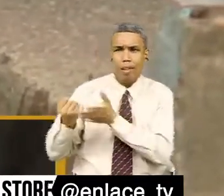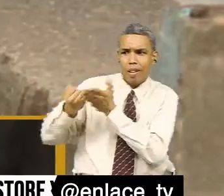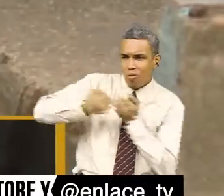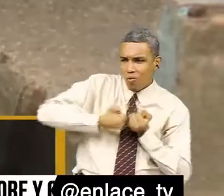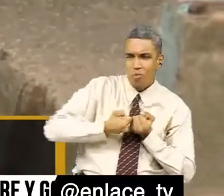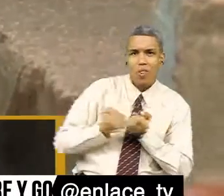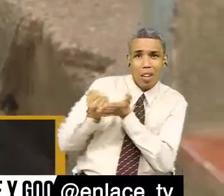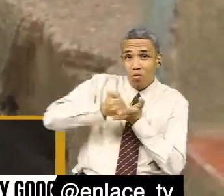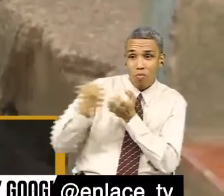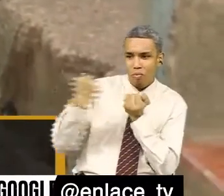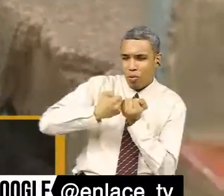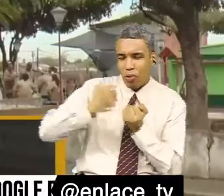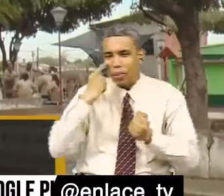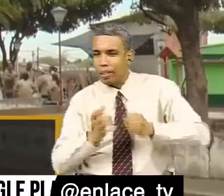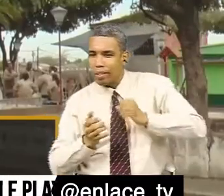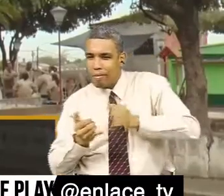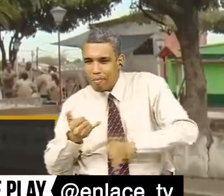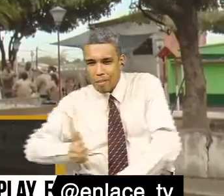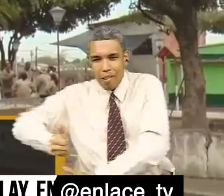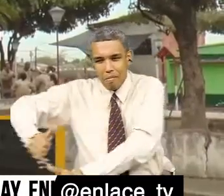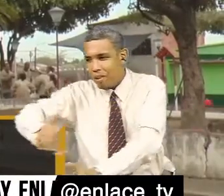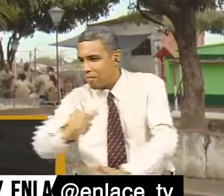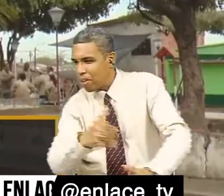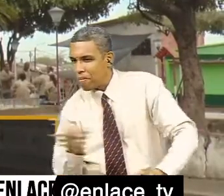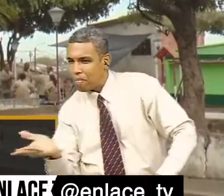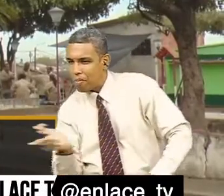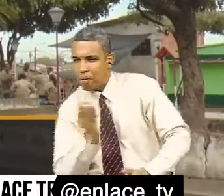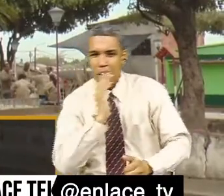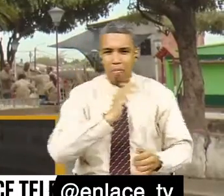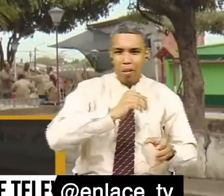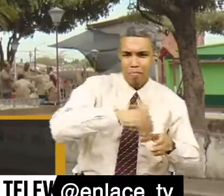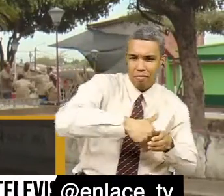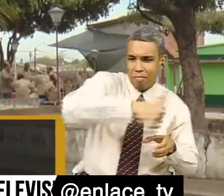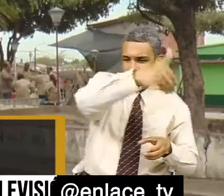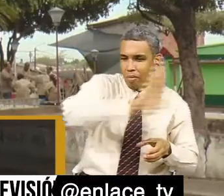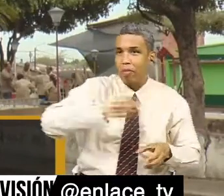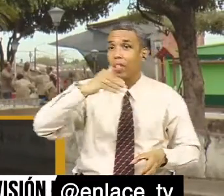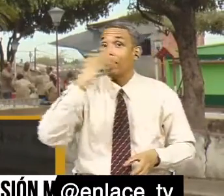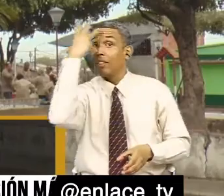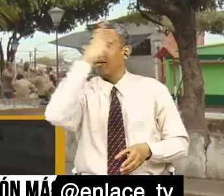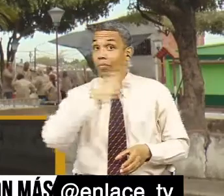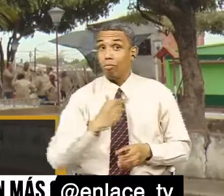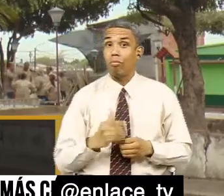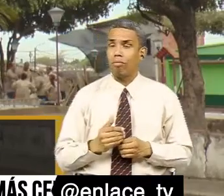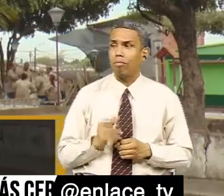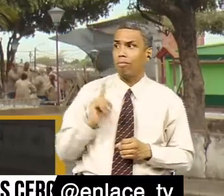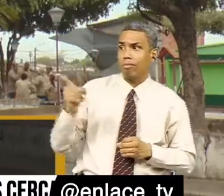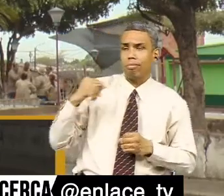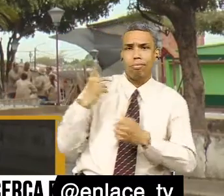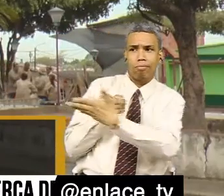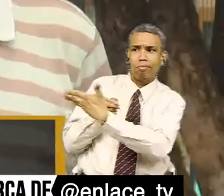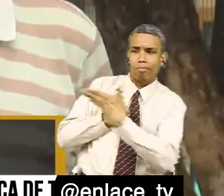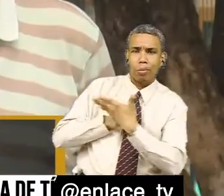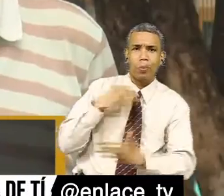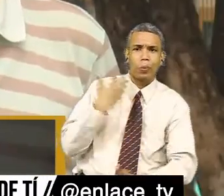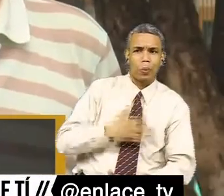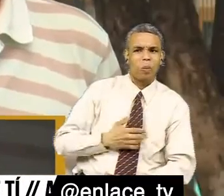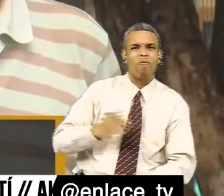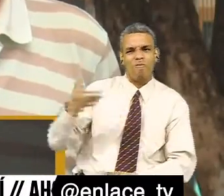y realmente sabemos que es apenas una pequeña parte de la inversión que la alcaldía va a